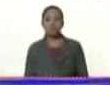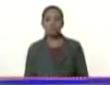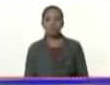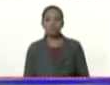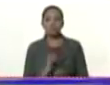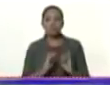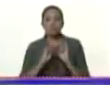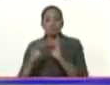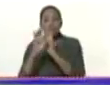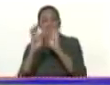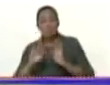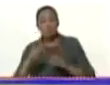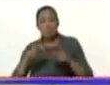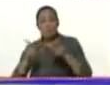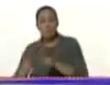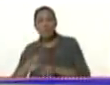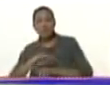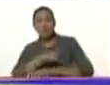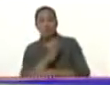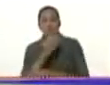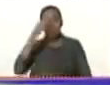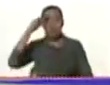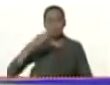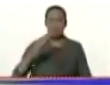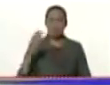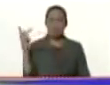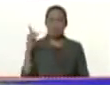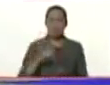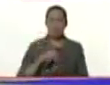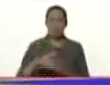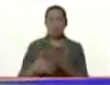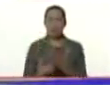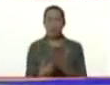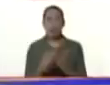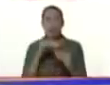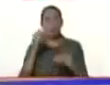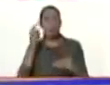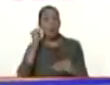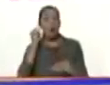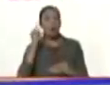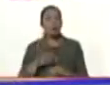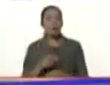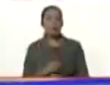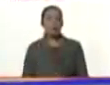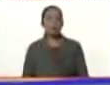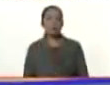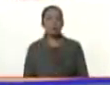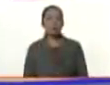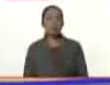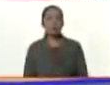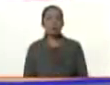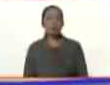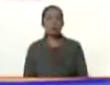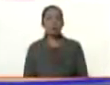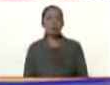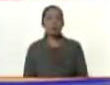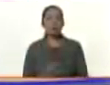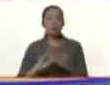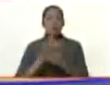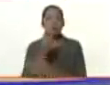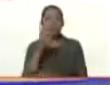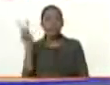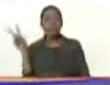si por la Universidad Militar habló la alférez mayor Kengerlin, por la